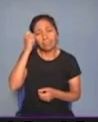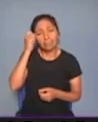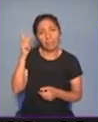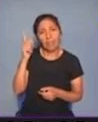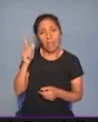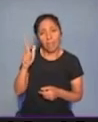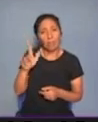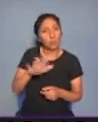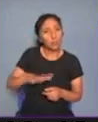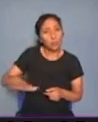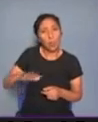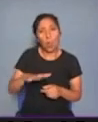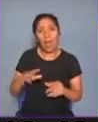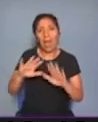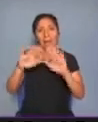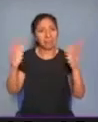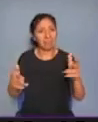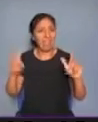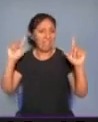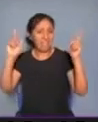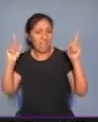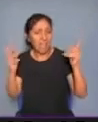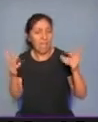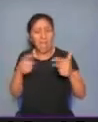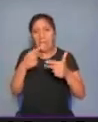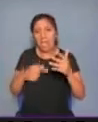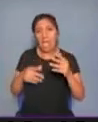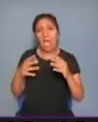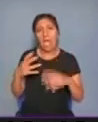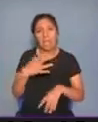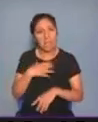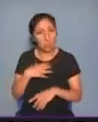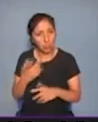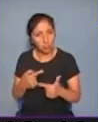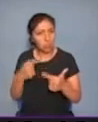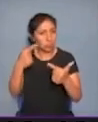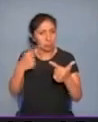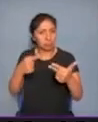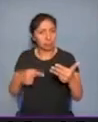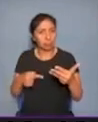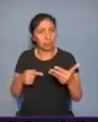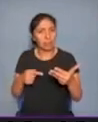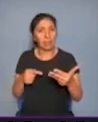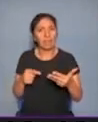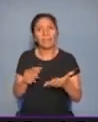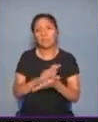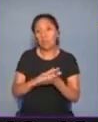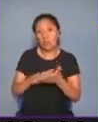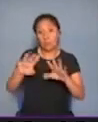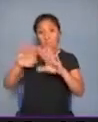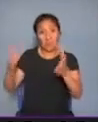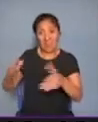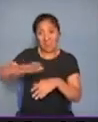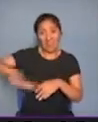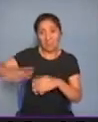un lugar de eventos y de de capacitaciones en este nuevoa nueva sede porque como te